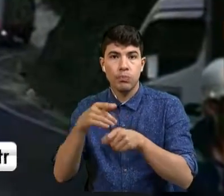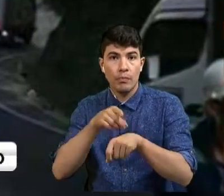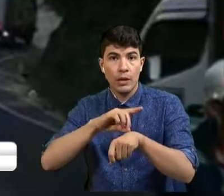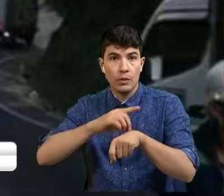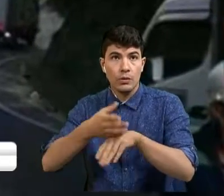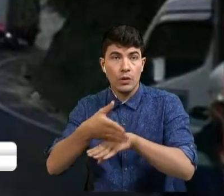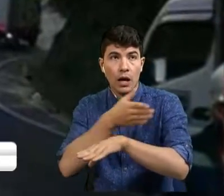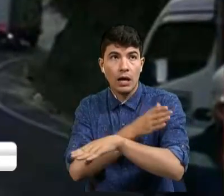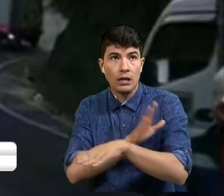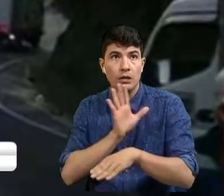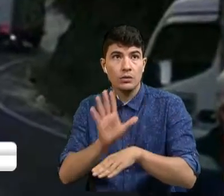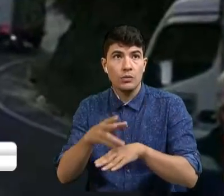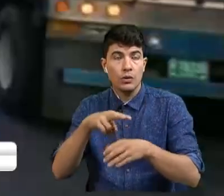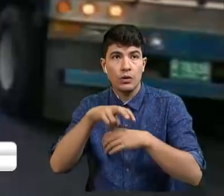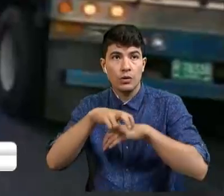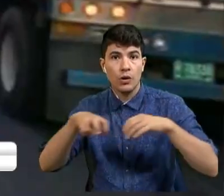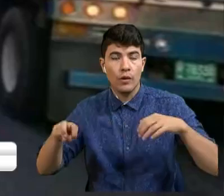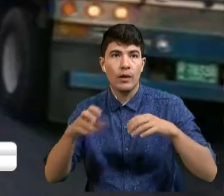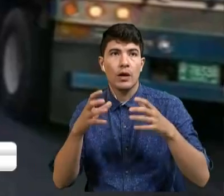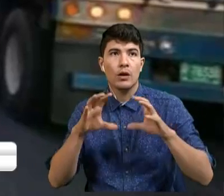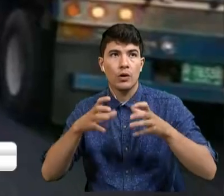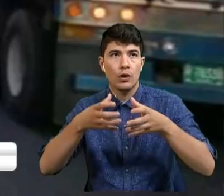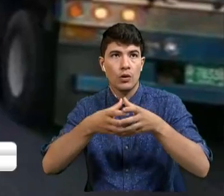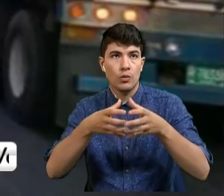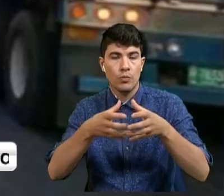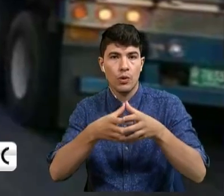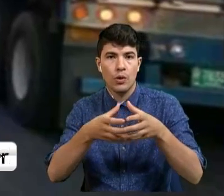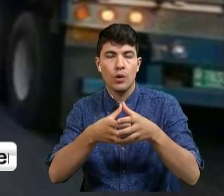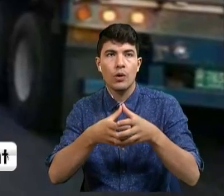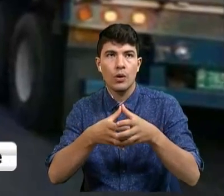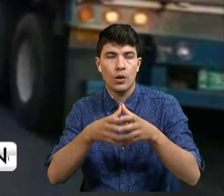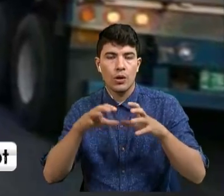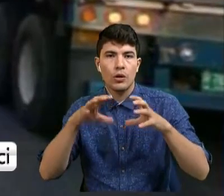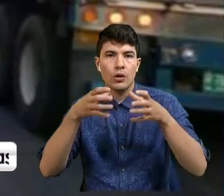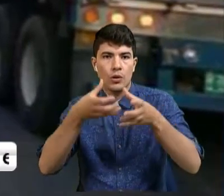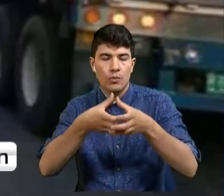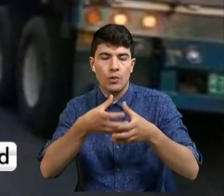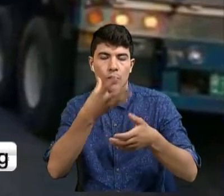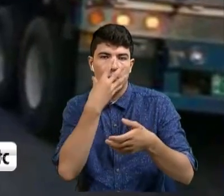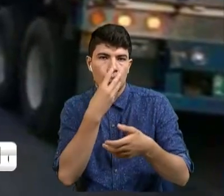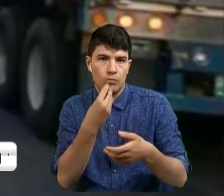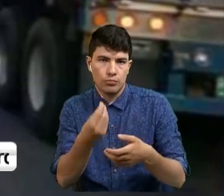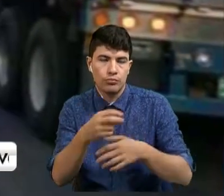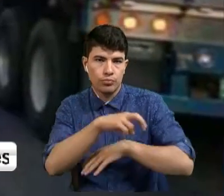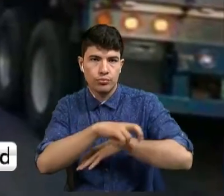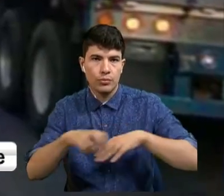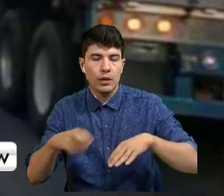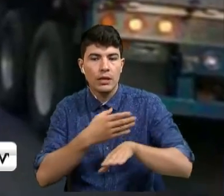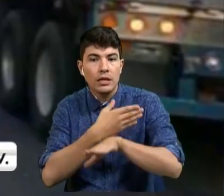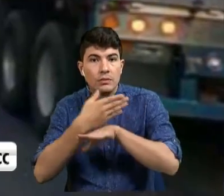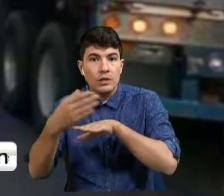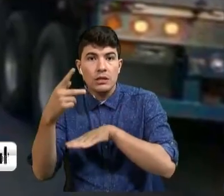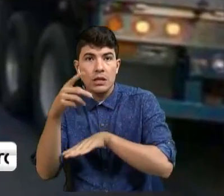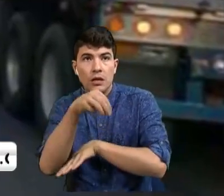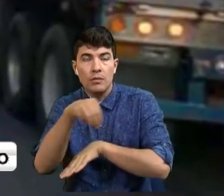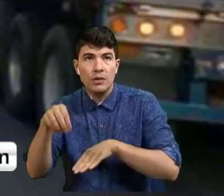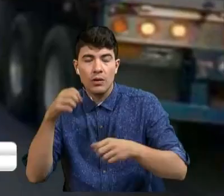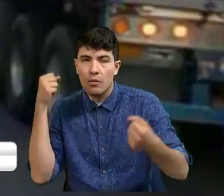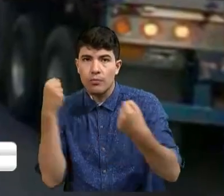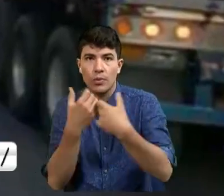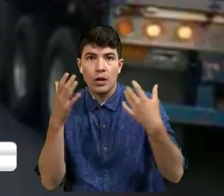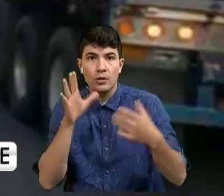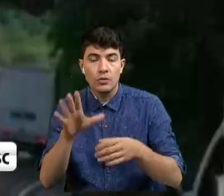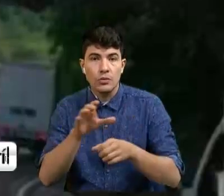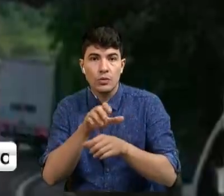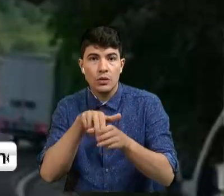antes había sido hurtado por un grupo de delincuentes, quienes contaron con la mala fortuna de accidentarse kilómetros más adelante. El vehículo